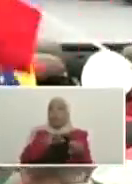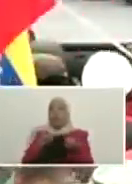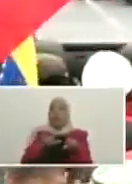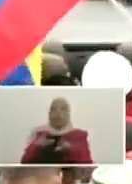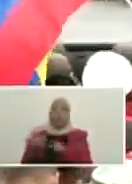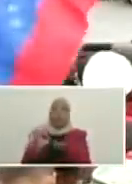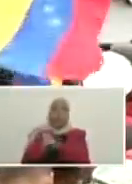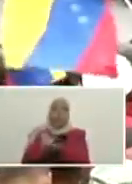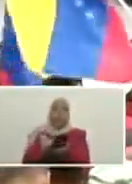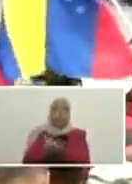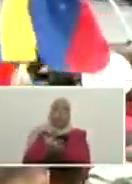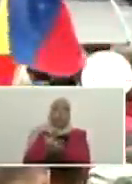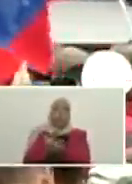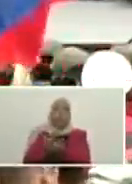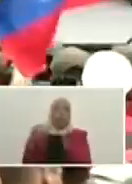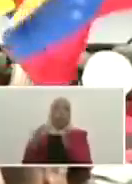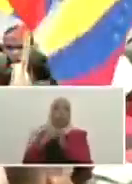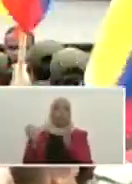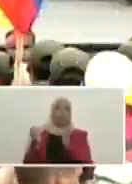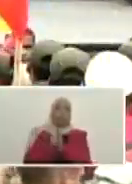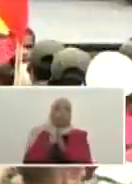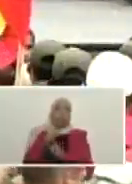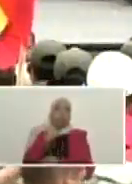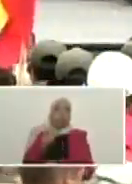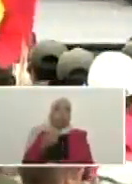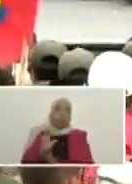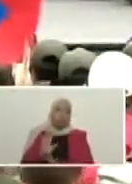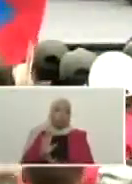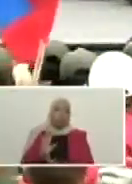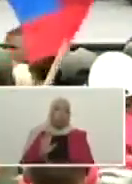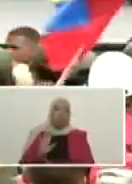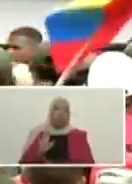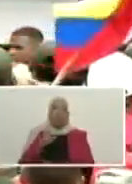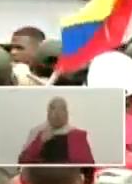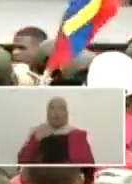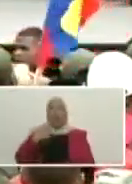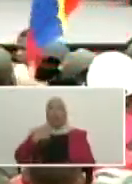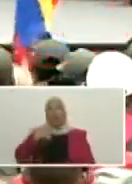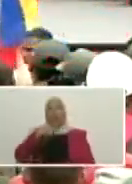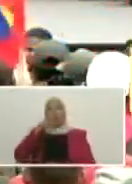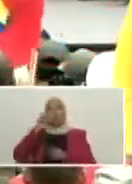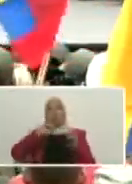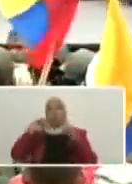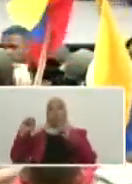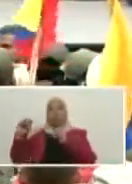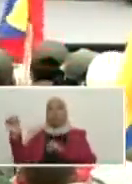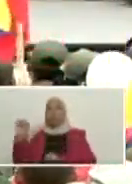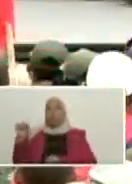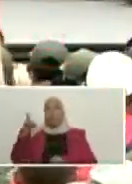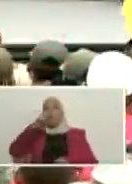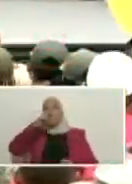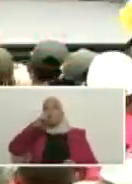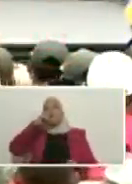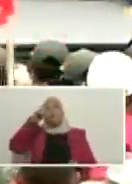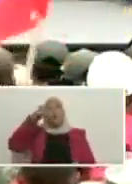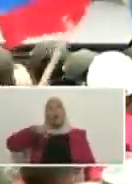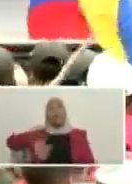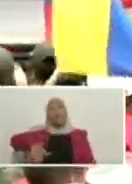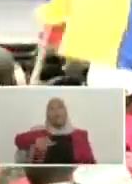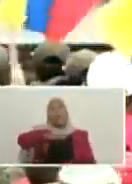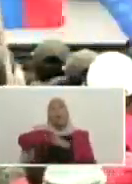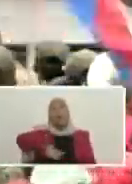¿Qué más le falta por decir? Y yo les digo, no es Maduro, es el